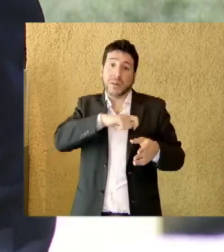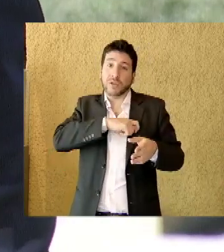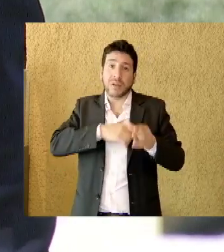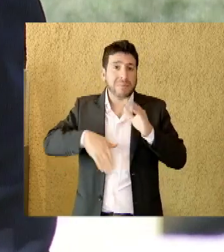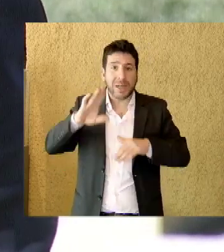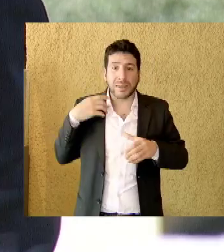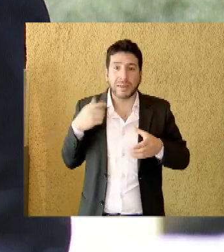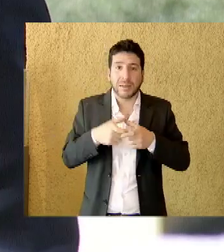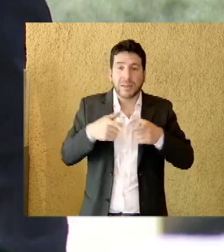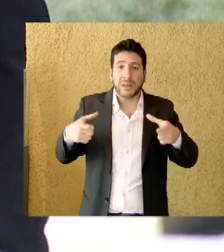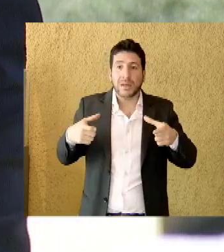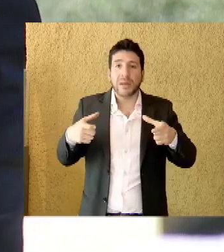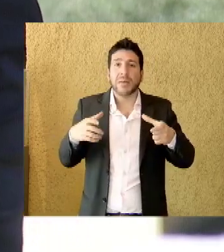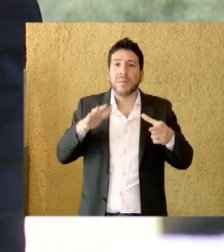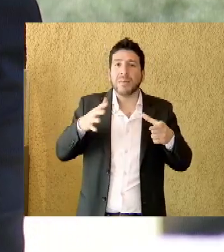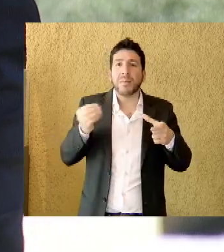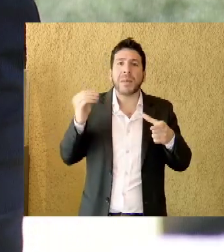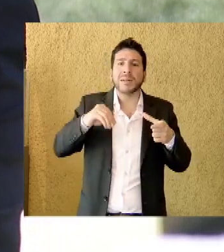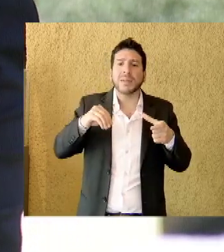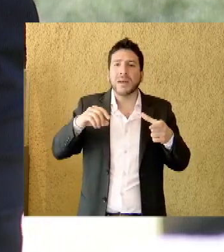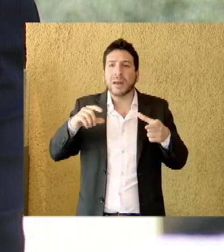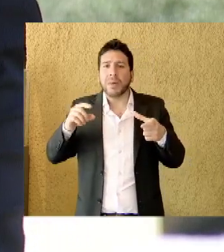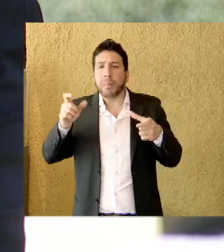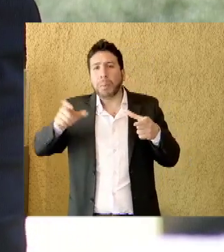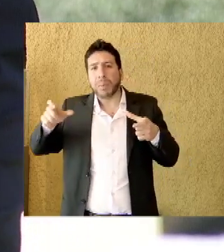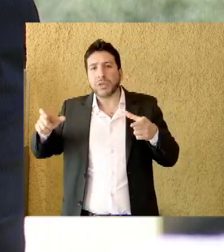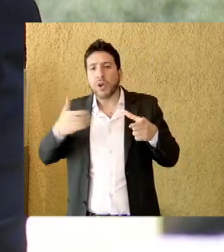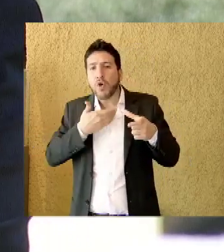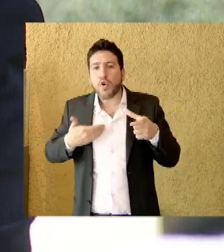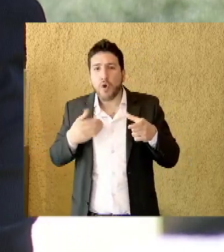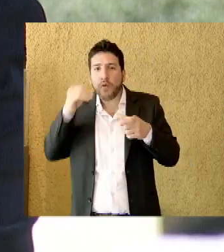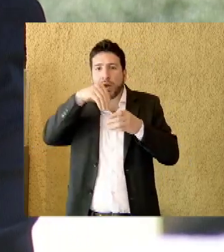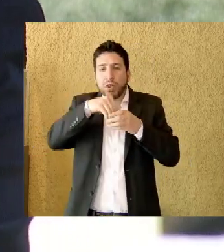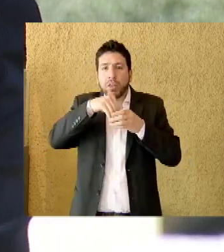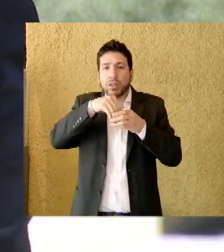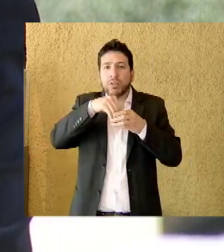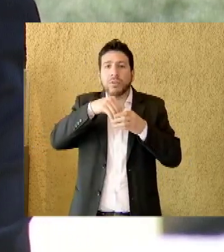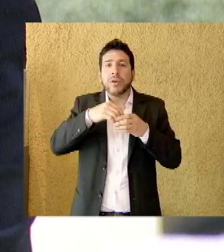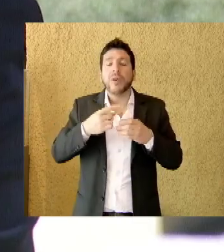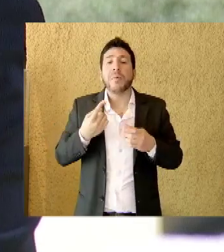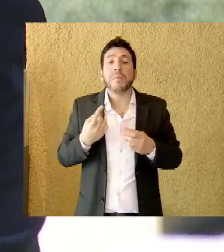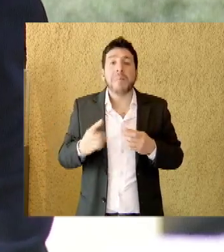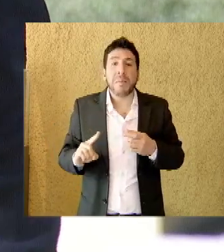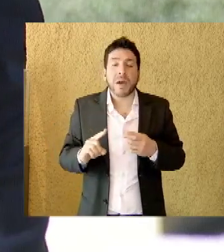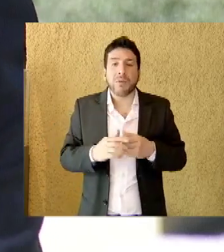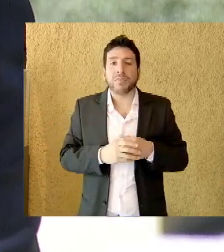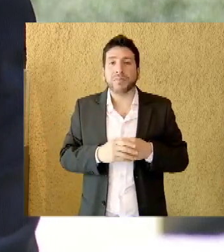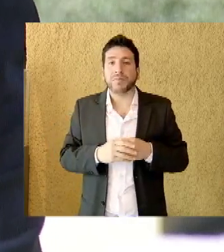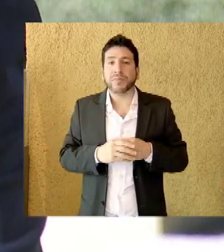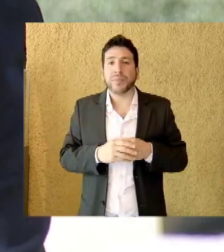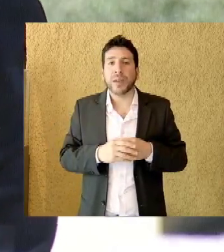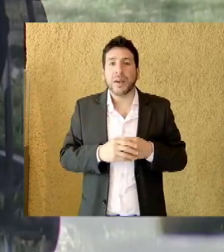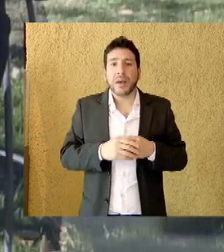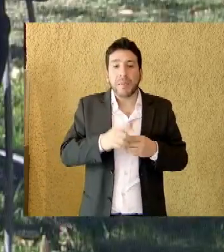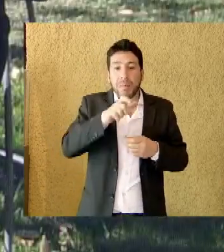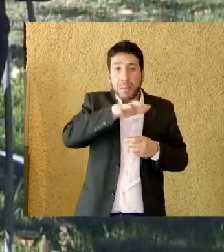10% son parte de esta sociedad que gobierna la provincia. Pero lo más curioso también es que el 60%